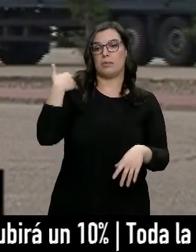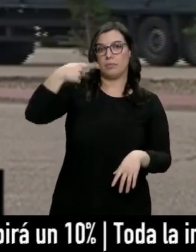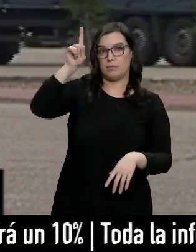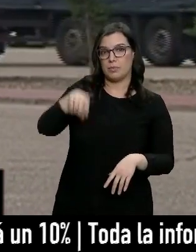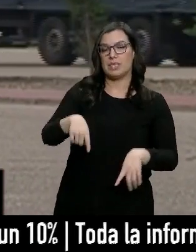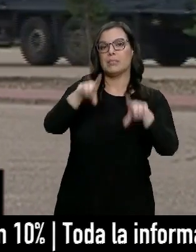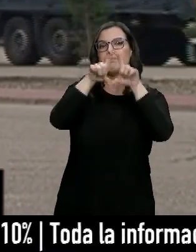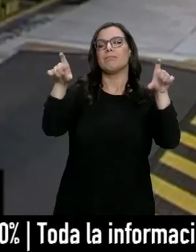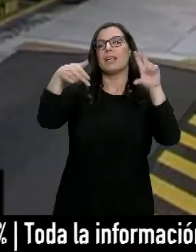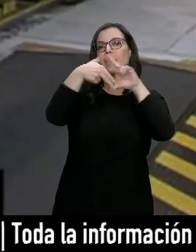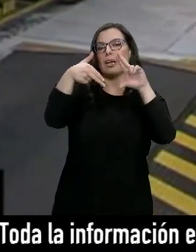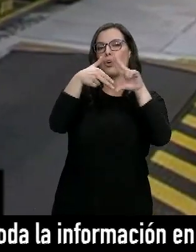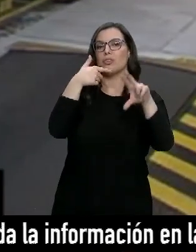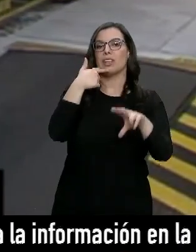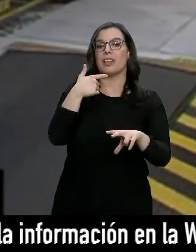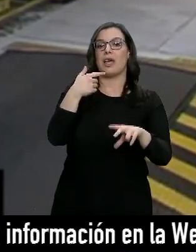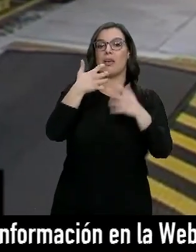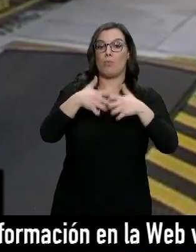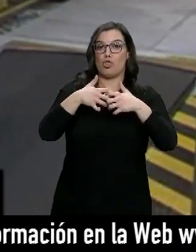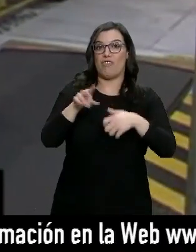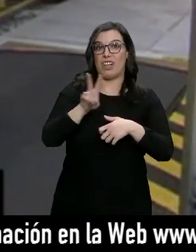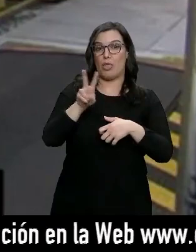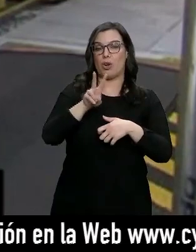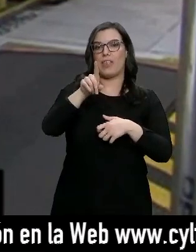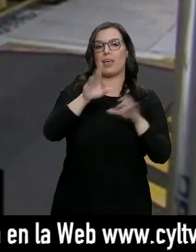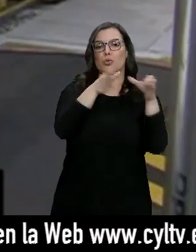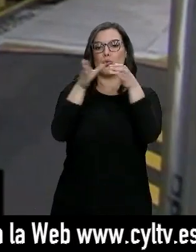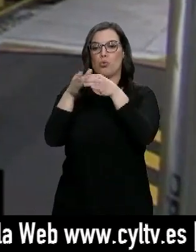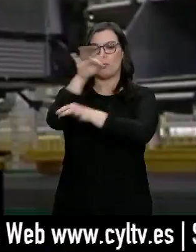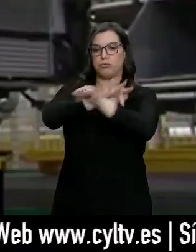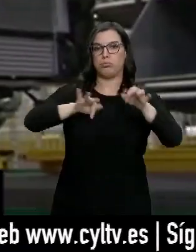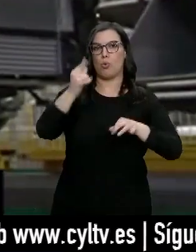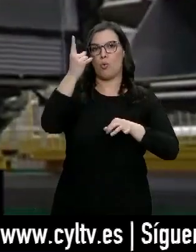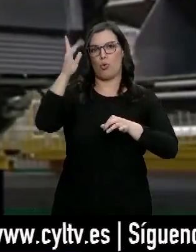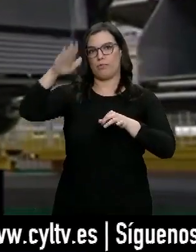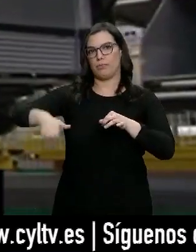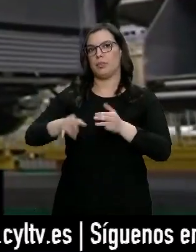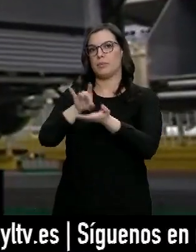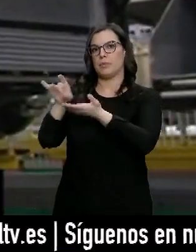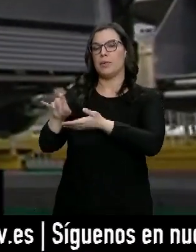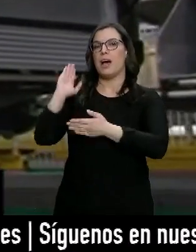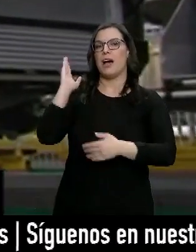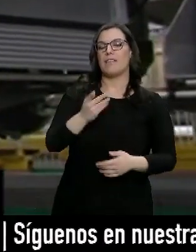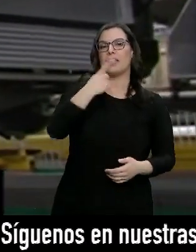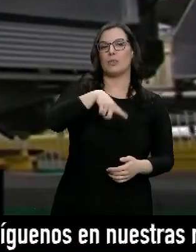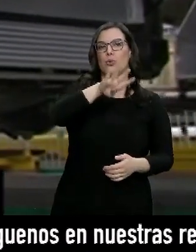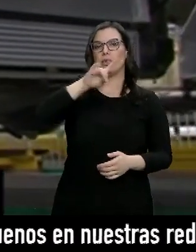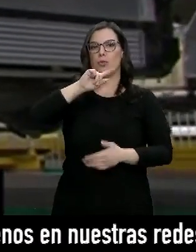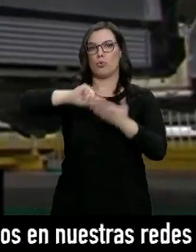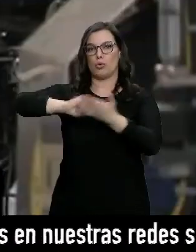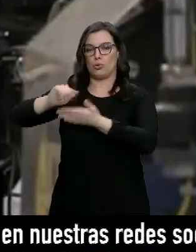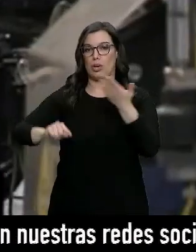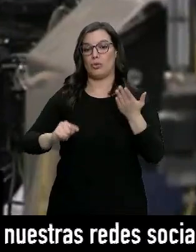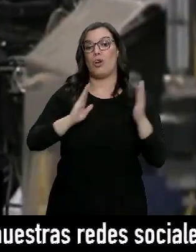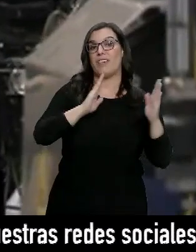Renault anunciaba la supresión de un turno en Motores Valladolid en febrero que afectará a 141 empleos, contratos eventuales